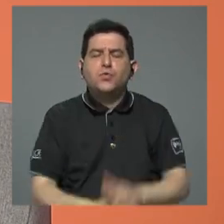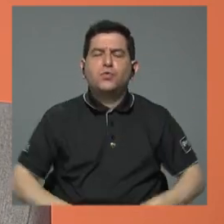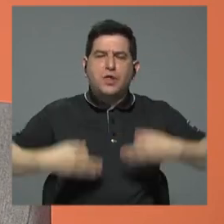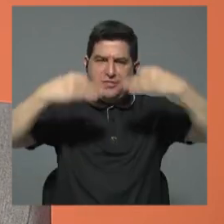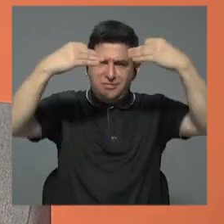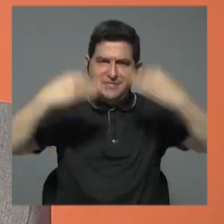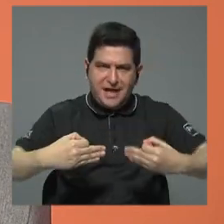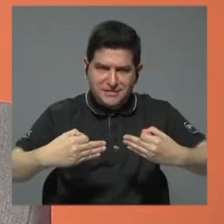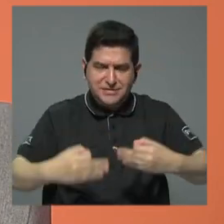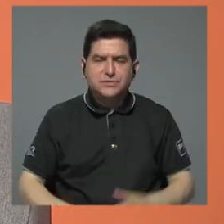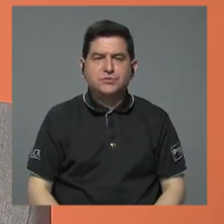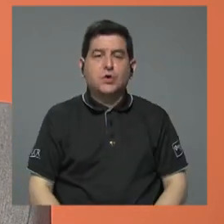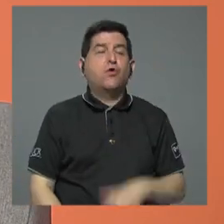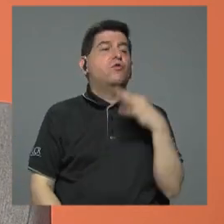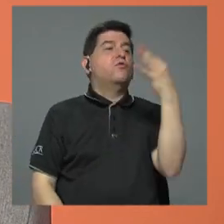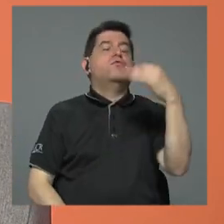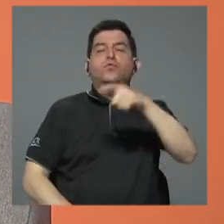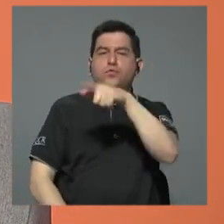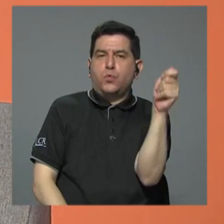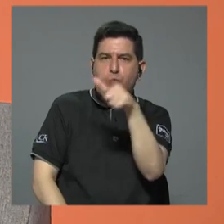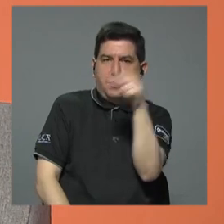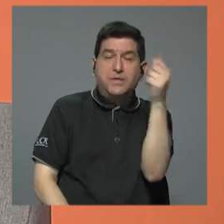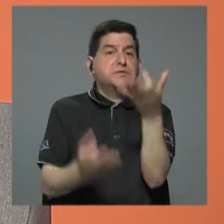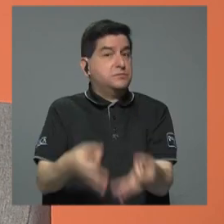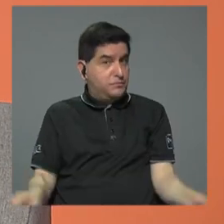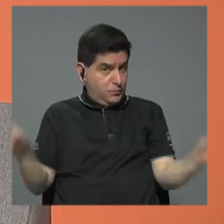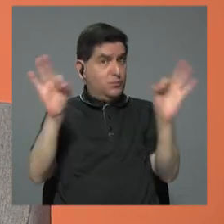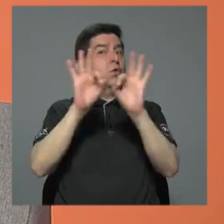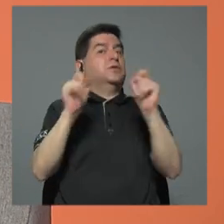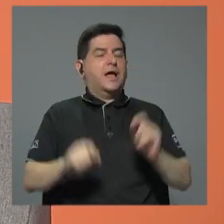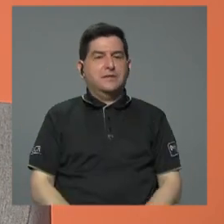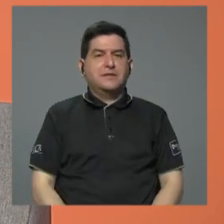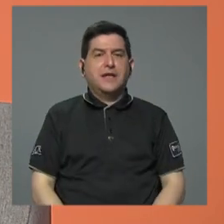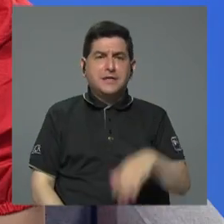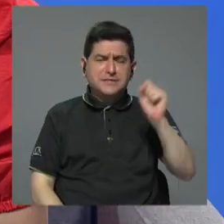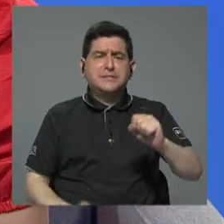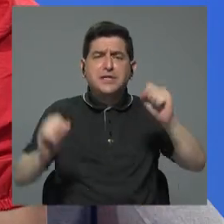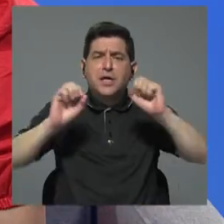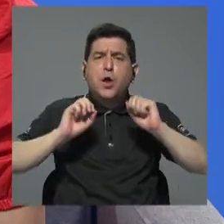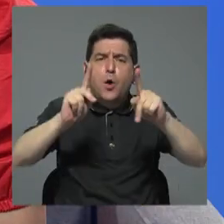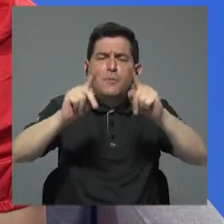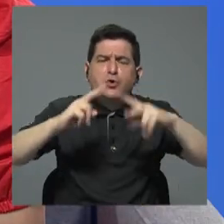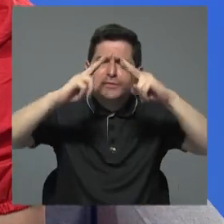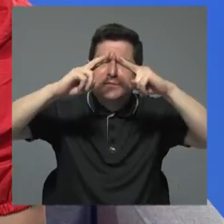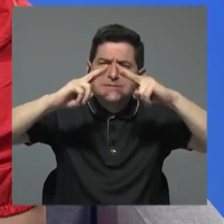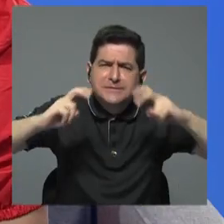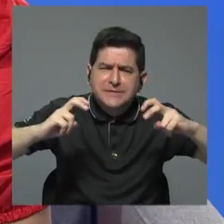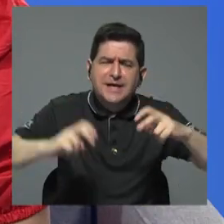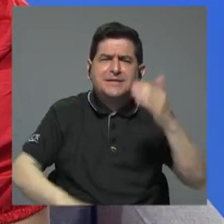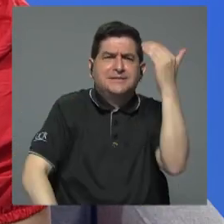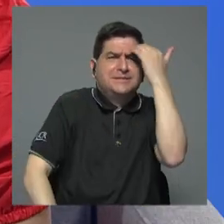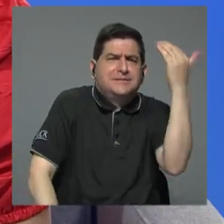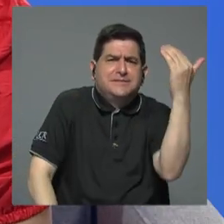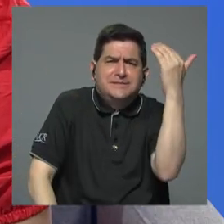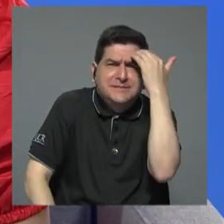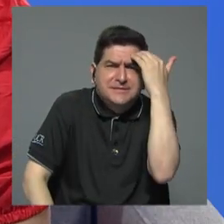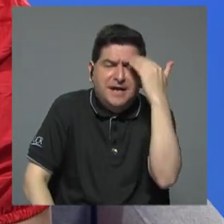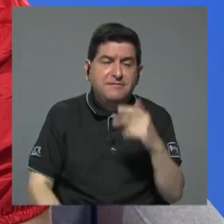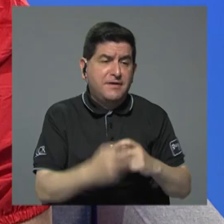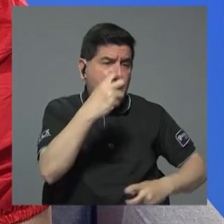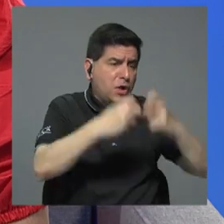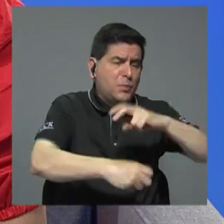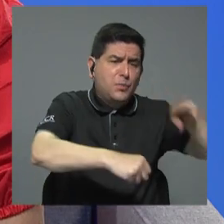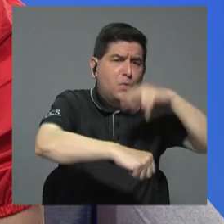de decisiones que vienen en los próximos meses importantísimas. Espacio de luz para ubicar estos